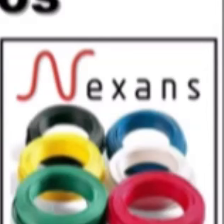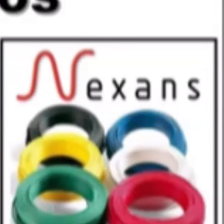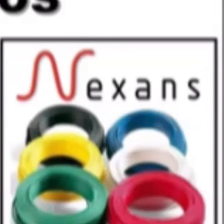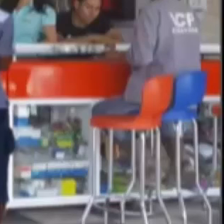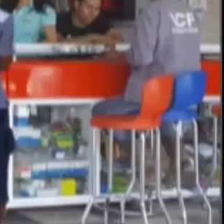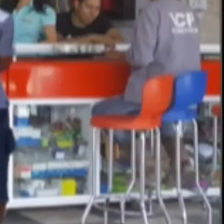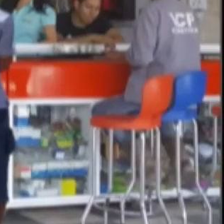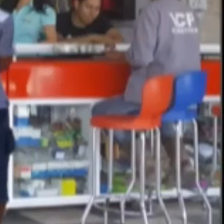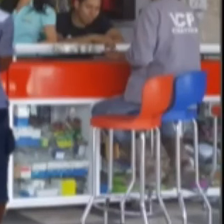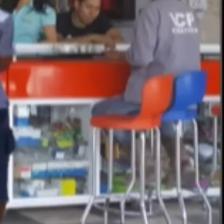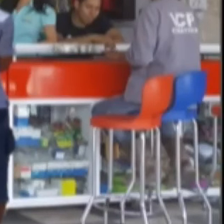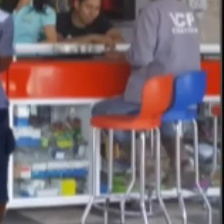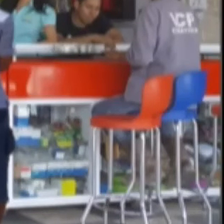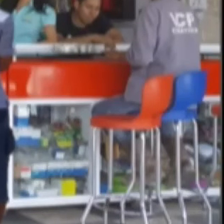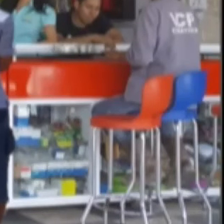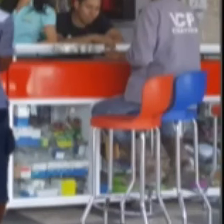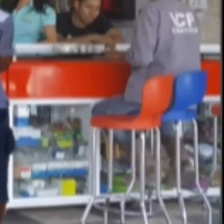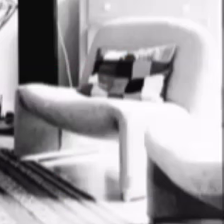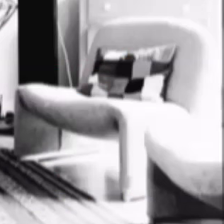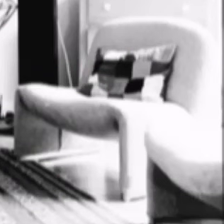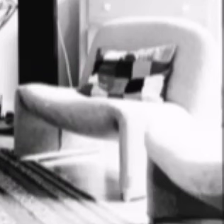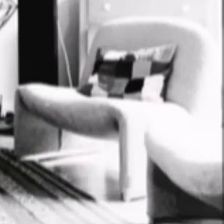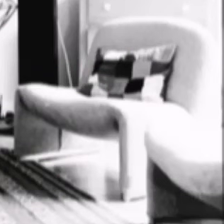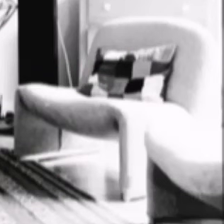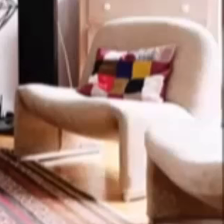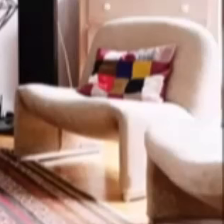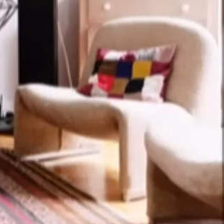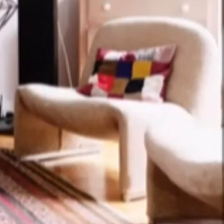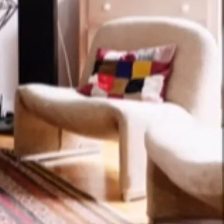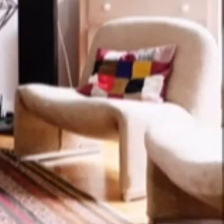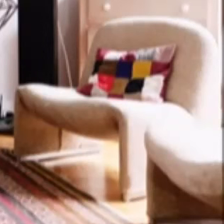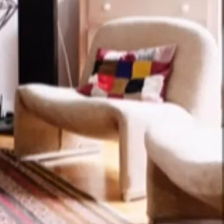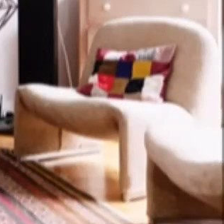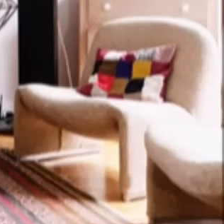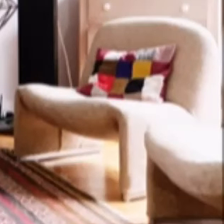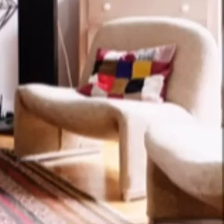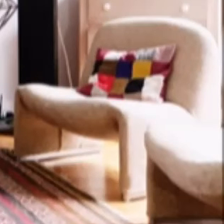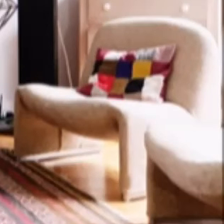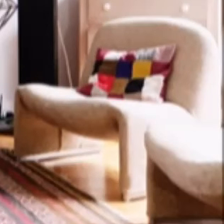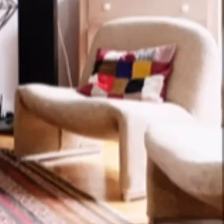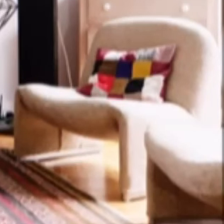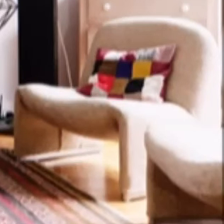calidad. En materiales eléctricos. Electrofer, ilumina tu vida.